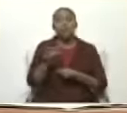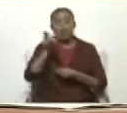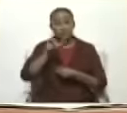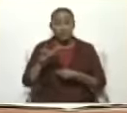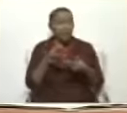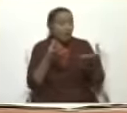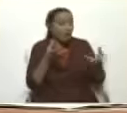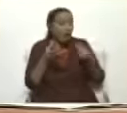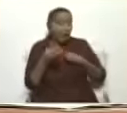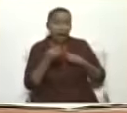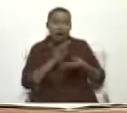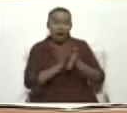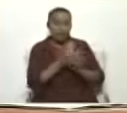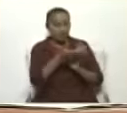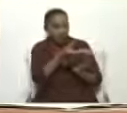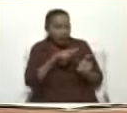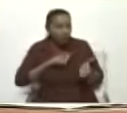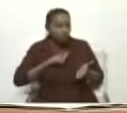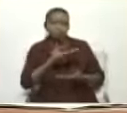arepa.